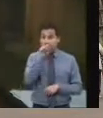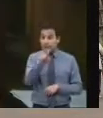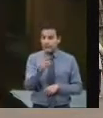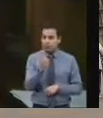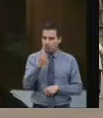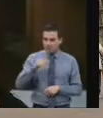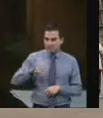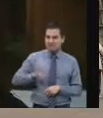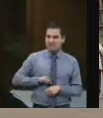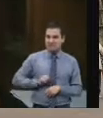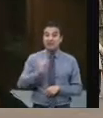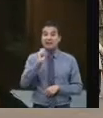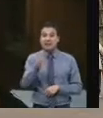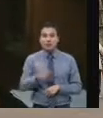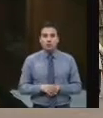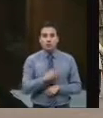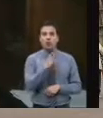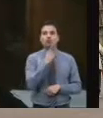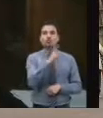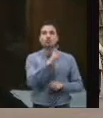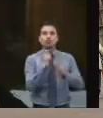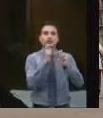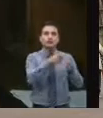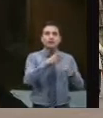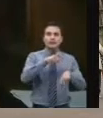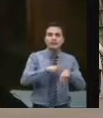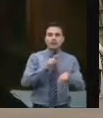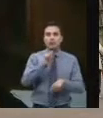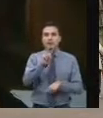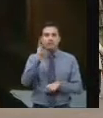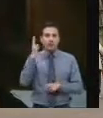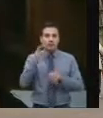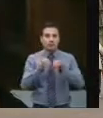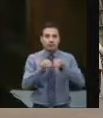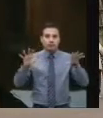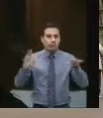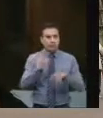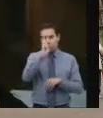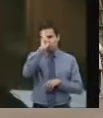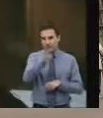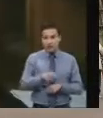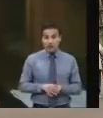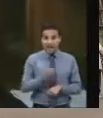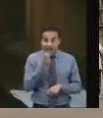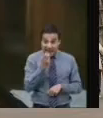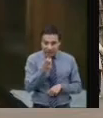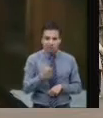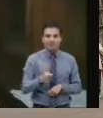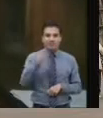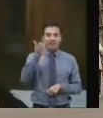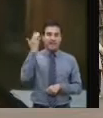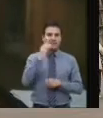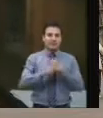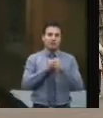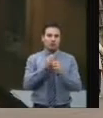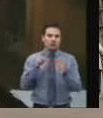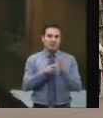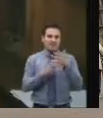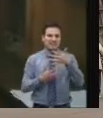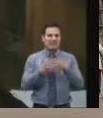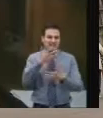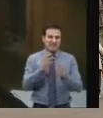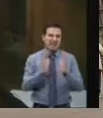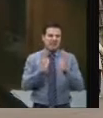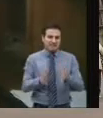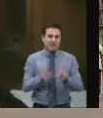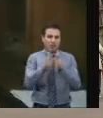de las prerrogativas de radio y televisión durante un año. Es una sanción sin precedentes porque aunque en 2015 ya se impuso al Partido